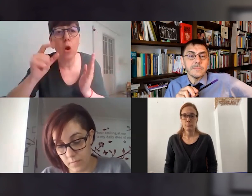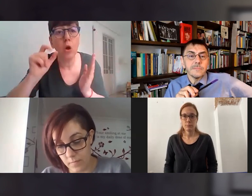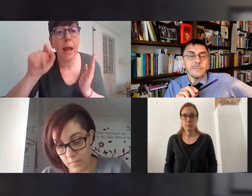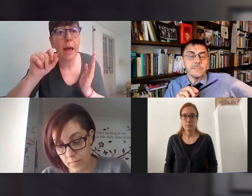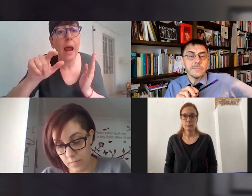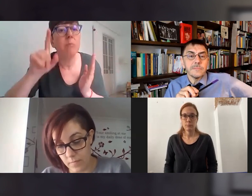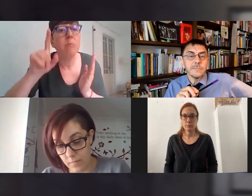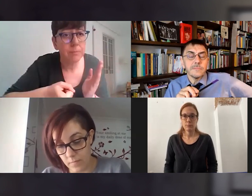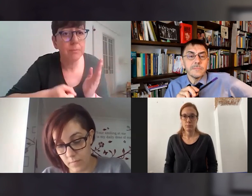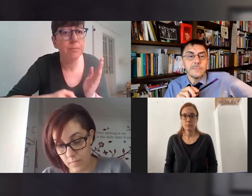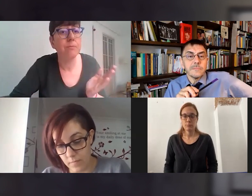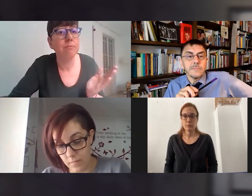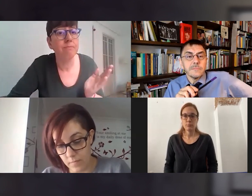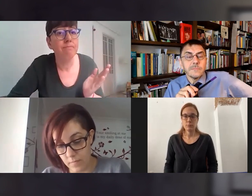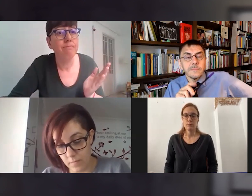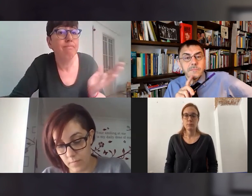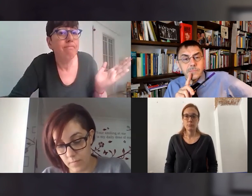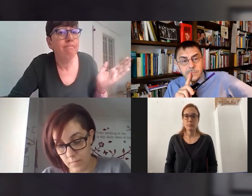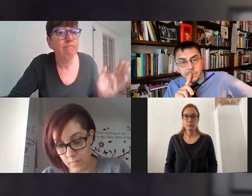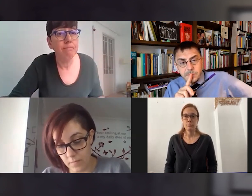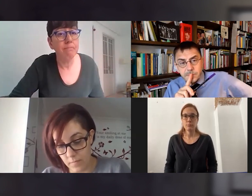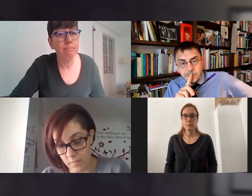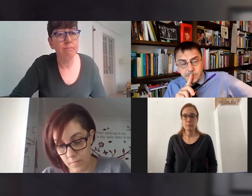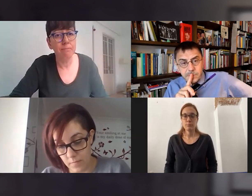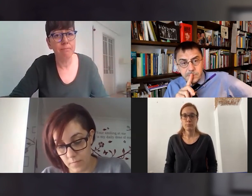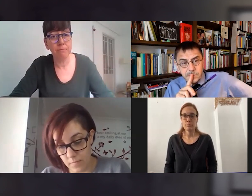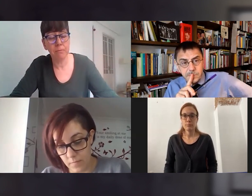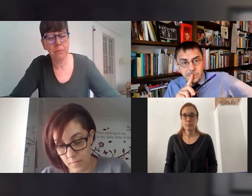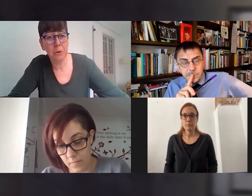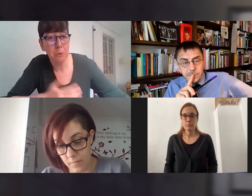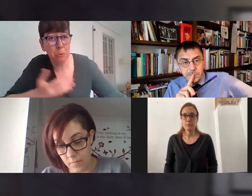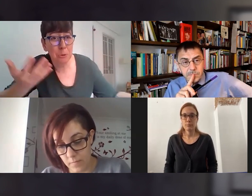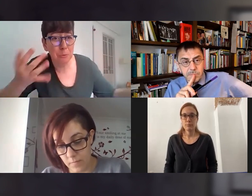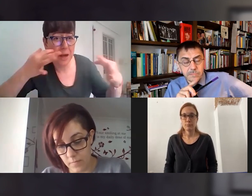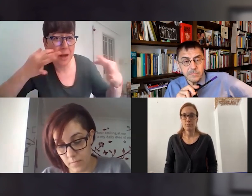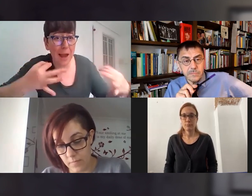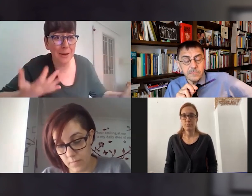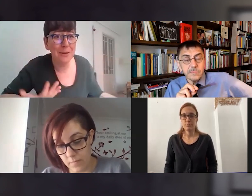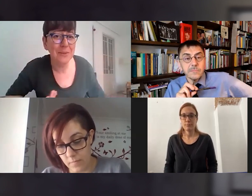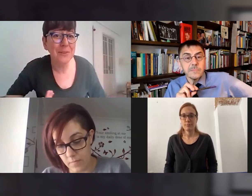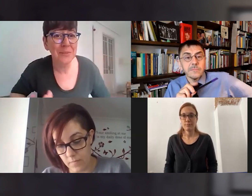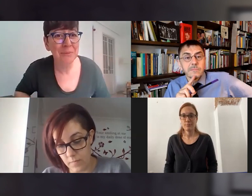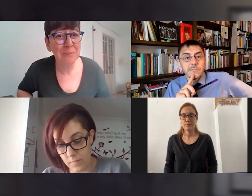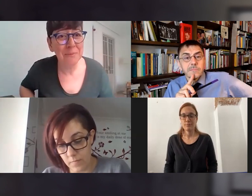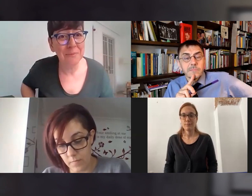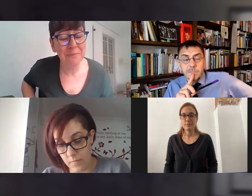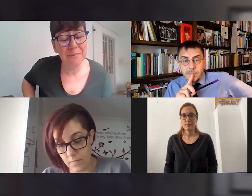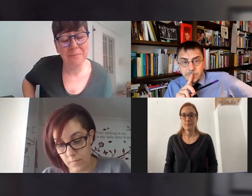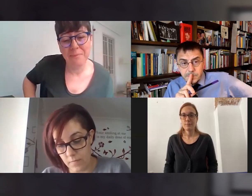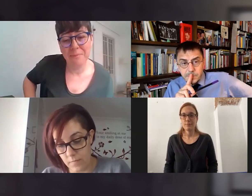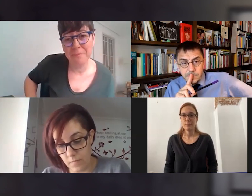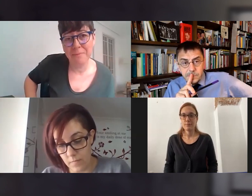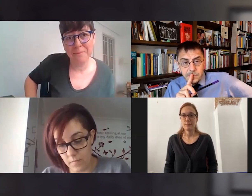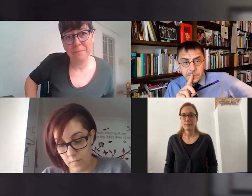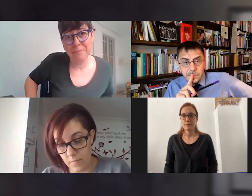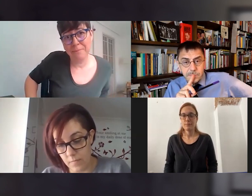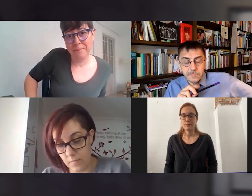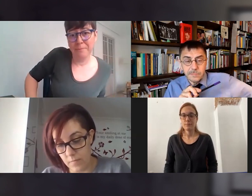que leemos poco, solo el Telegram, cierto que escribimos poco, cierto, tengo que darte la razón, porque es